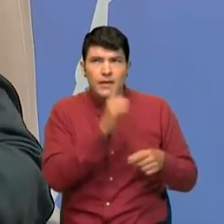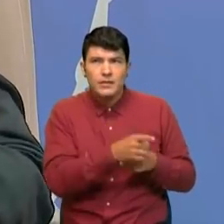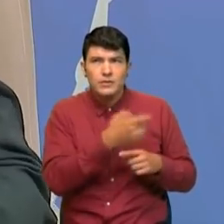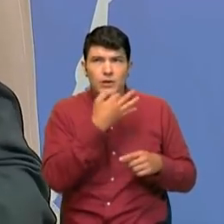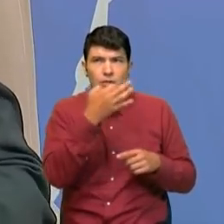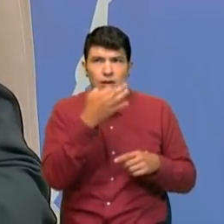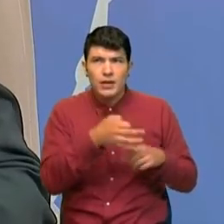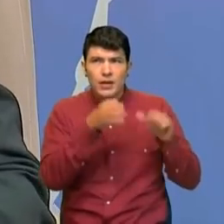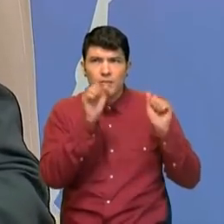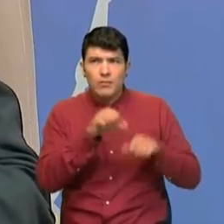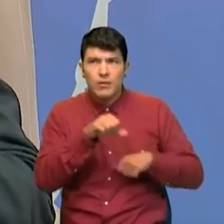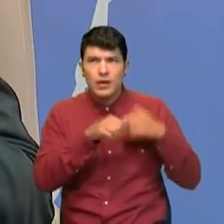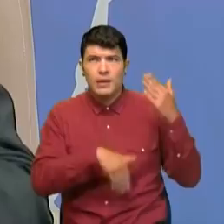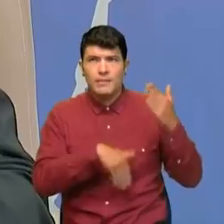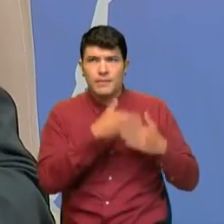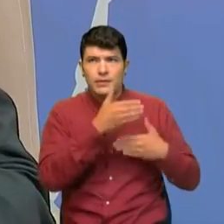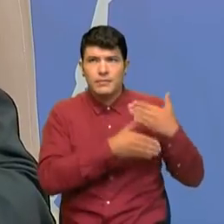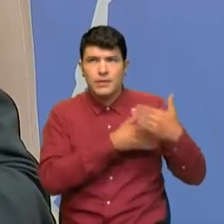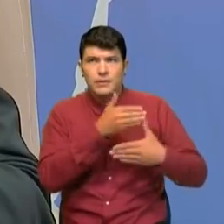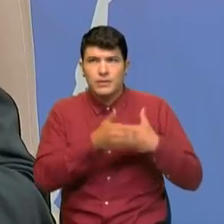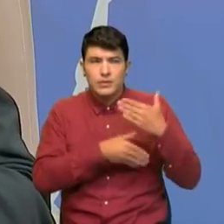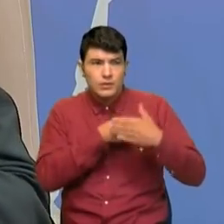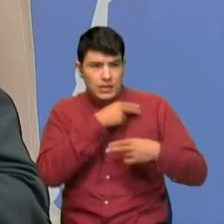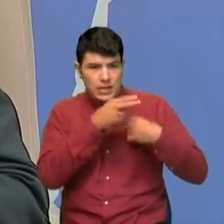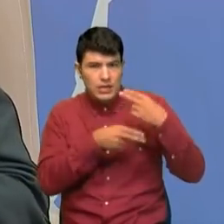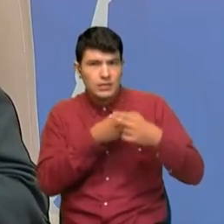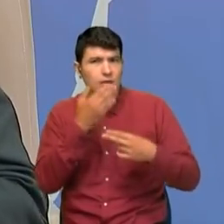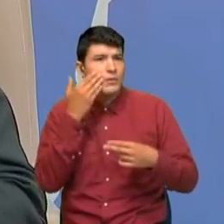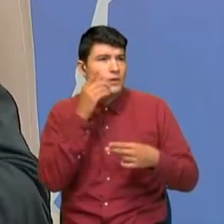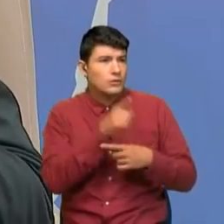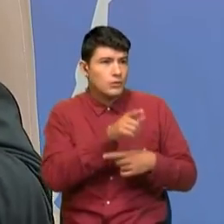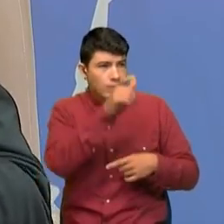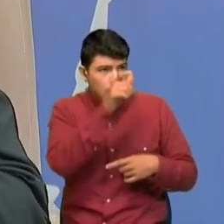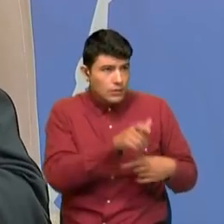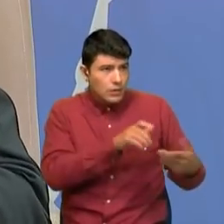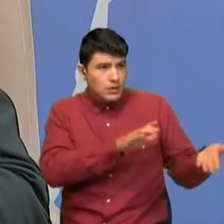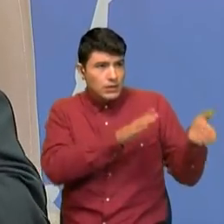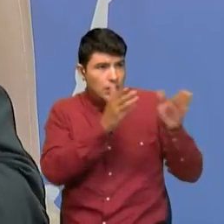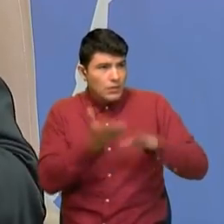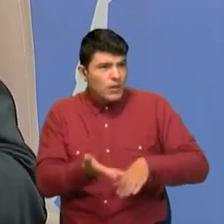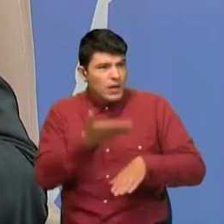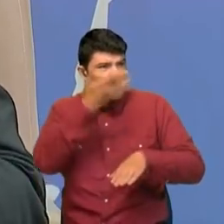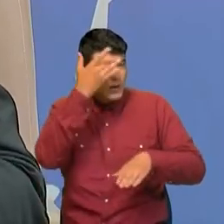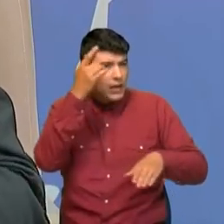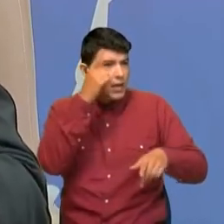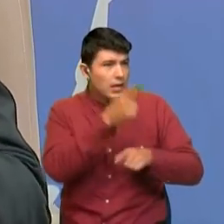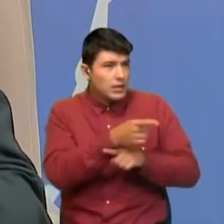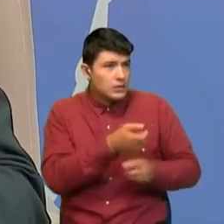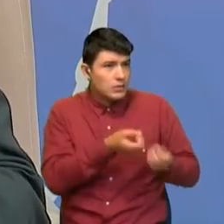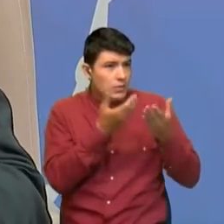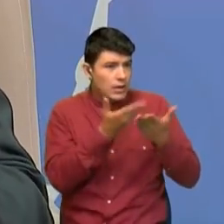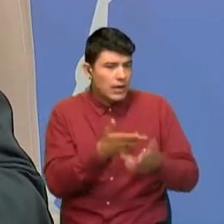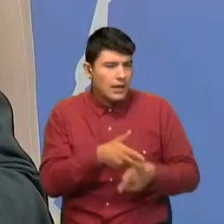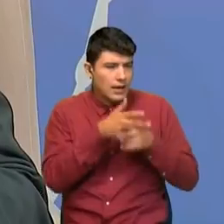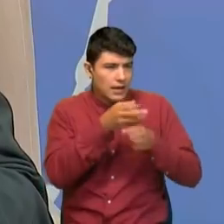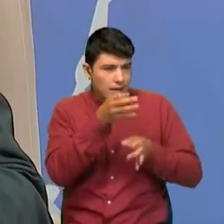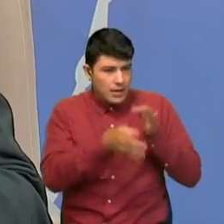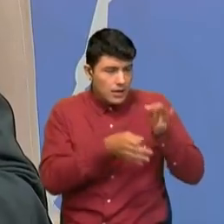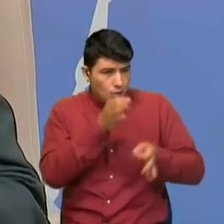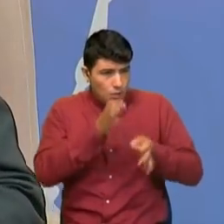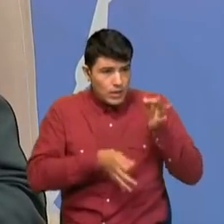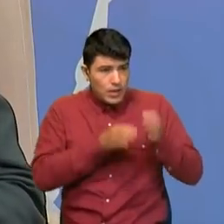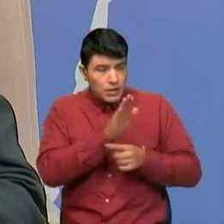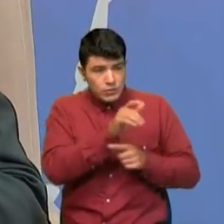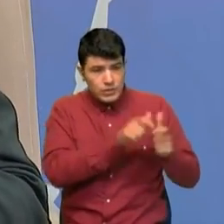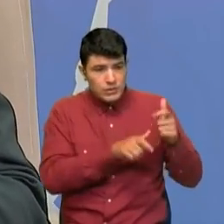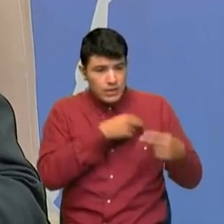proceso de sucesión cuando una persona fallece, ¿sí? ¿Por qué? Porque esto da seguridad jurídica y seguridad económica a sus herederos como tal,